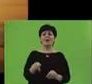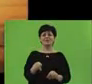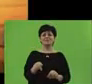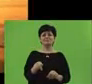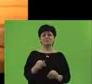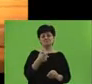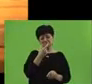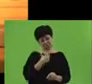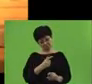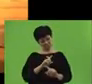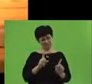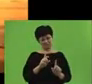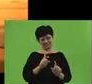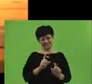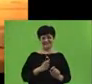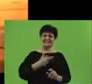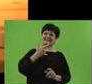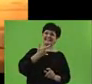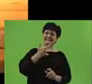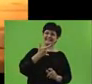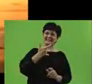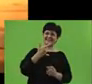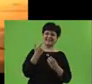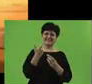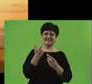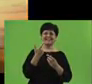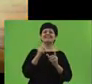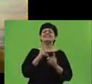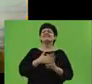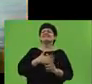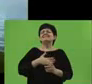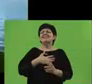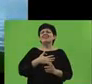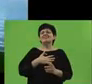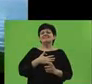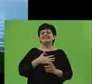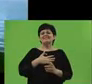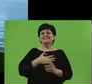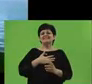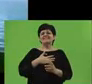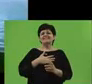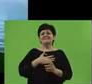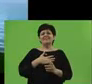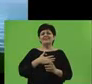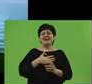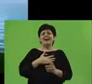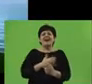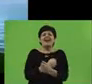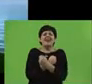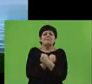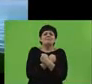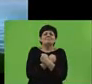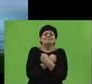cientos de alegrías. Viva el amor en cada una de sus fases y encuentra ahora